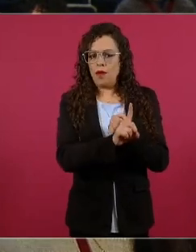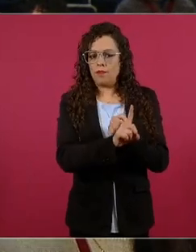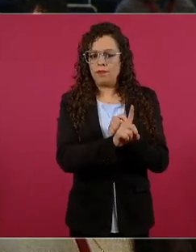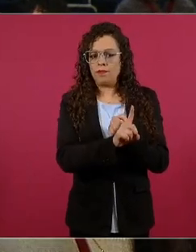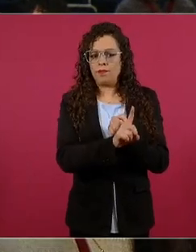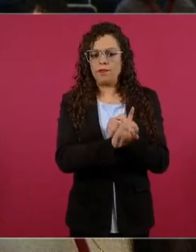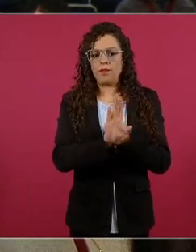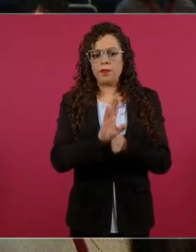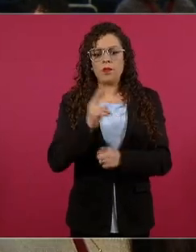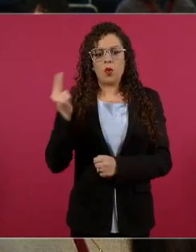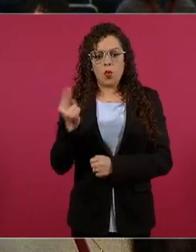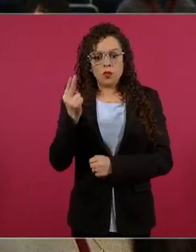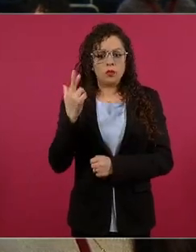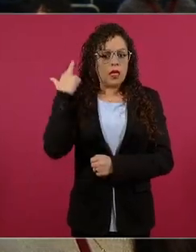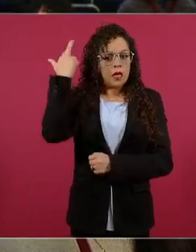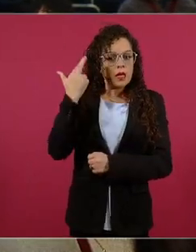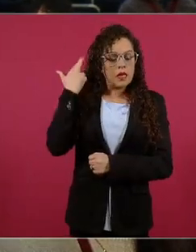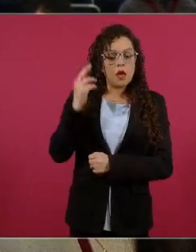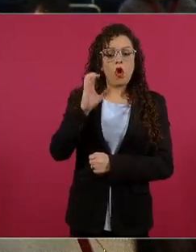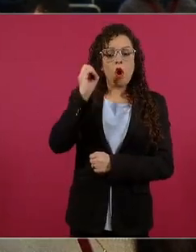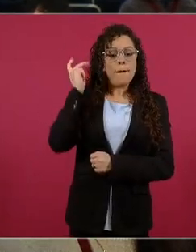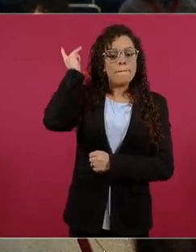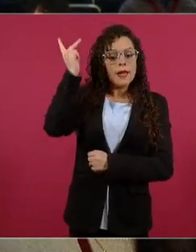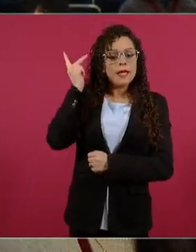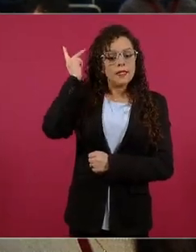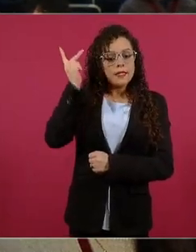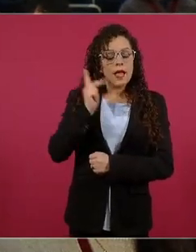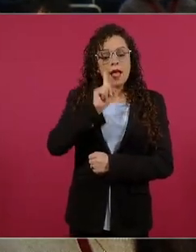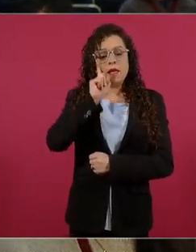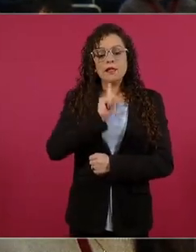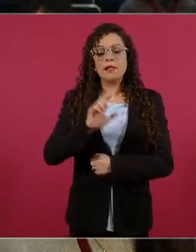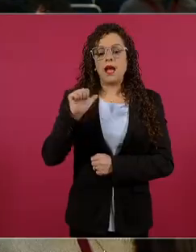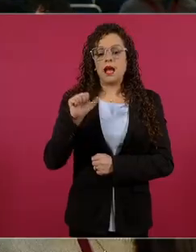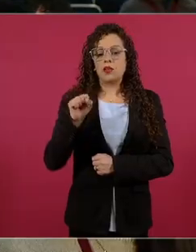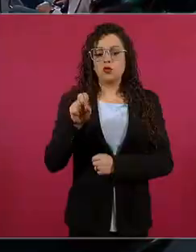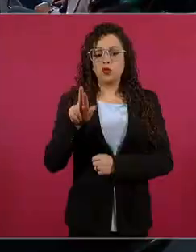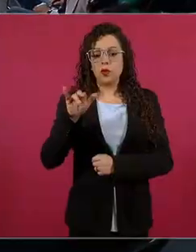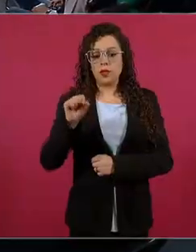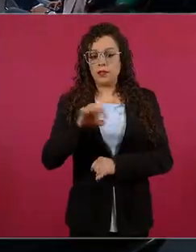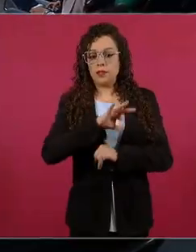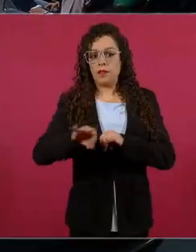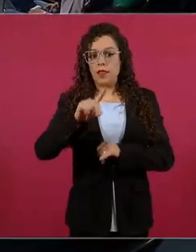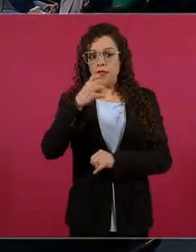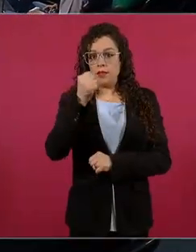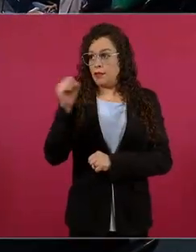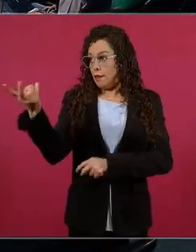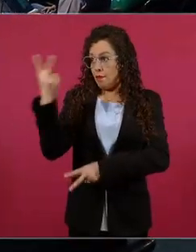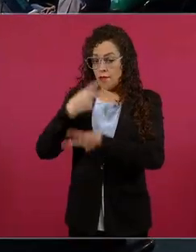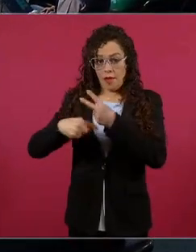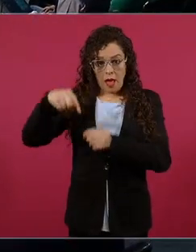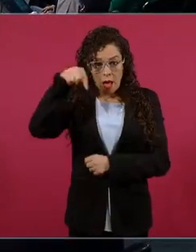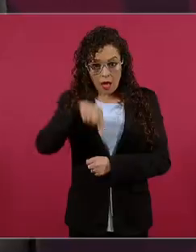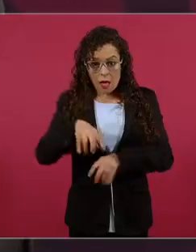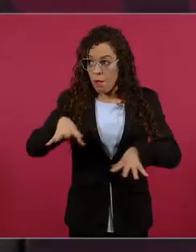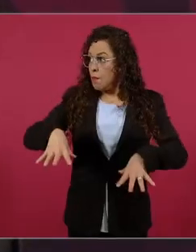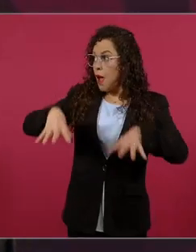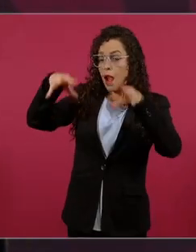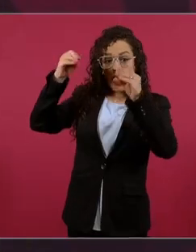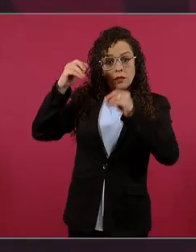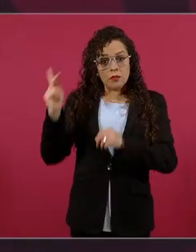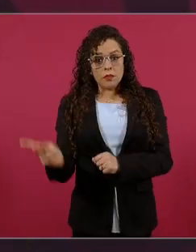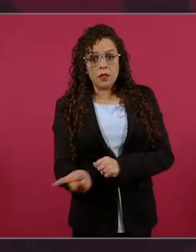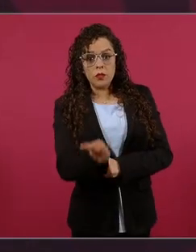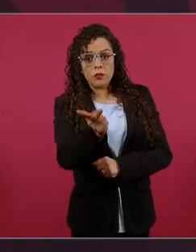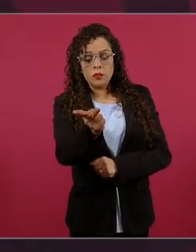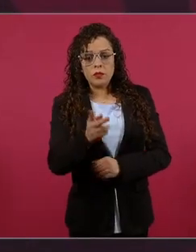a la princesa de Asturias a finales de septiembre aquí en Palacio Nacional. Es que ya tomé también la